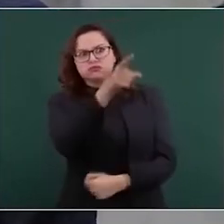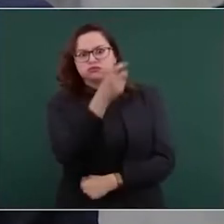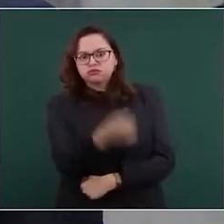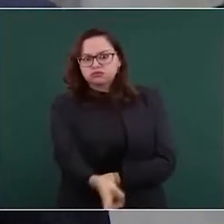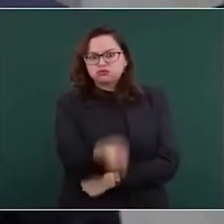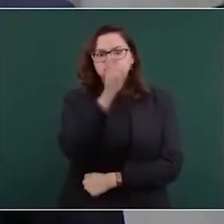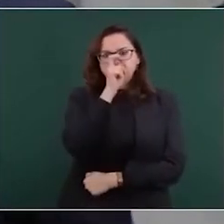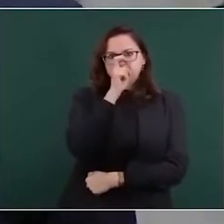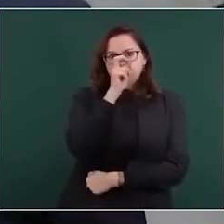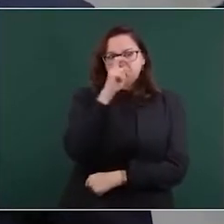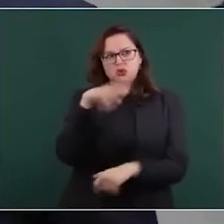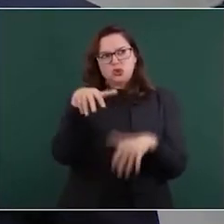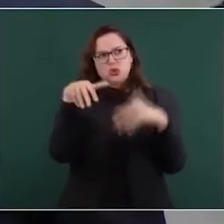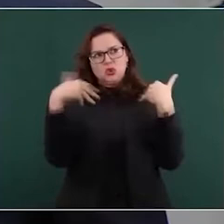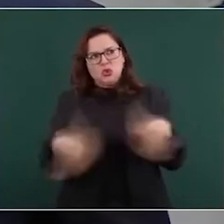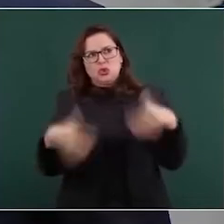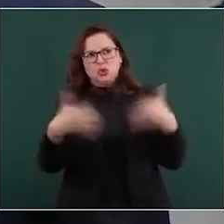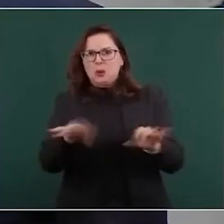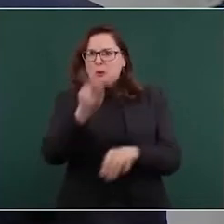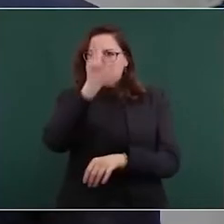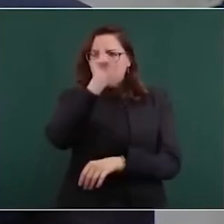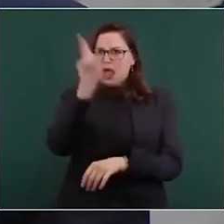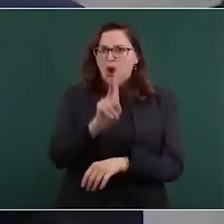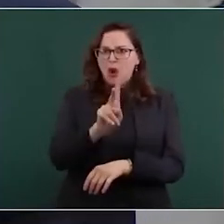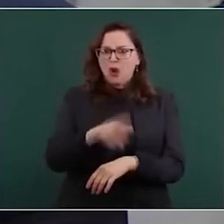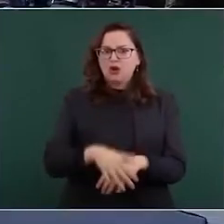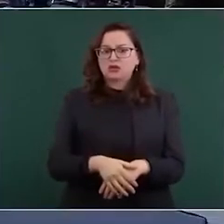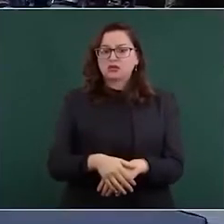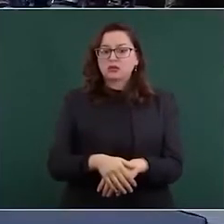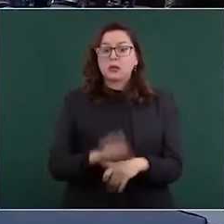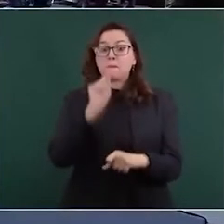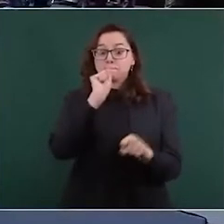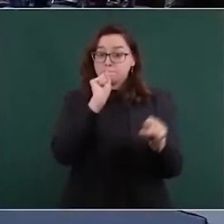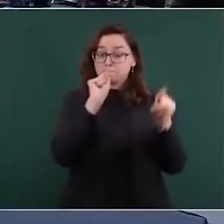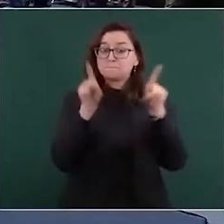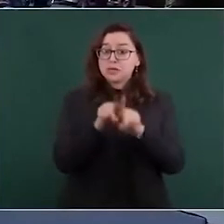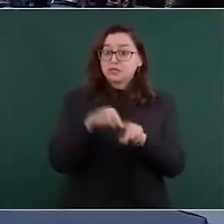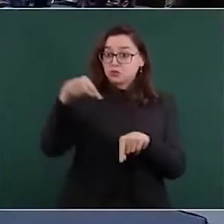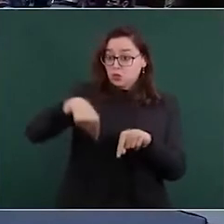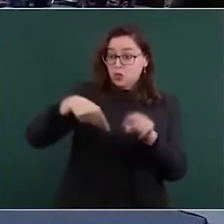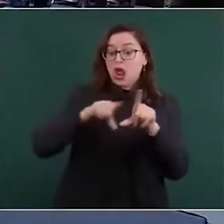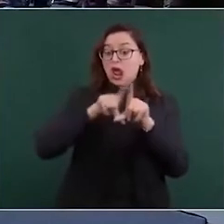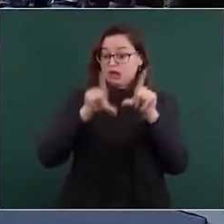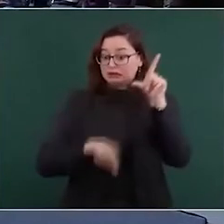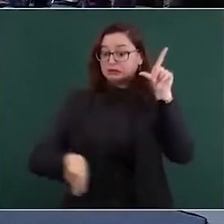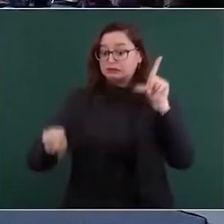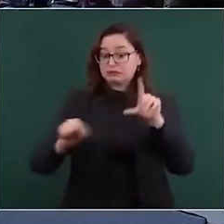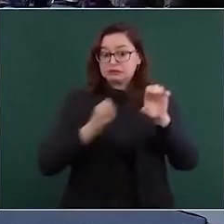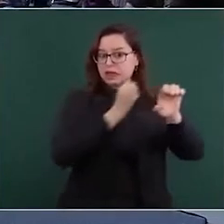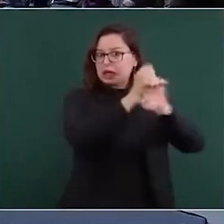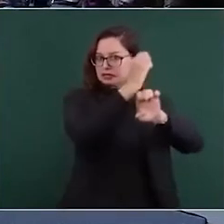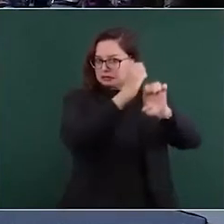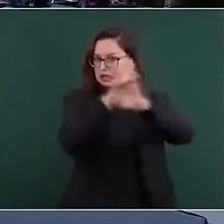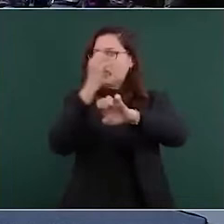algunas partes, e incluso aquí, en el país, Me hablaron de Nuevo León,